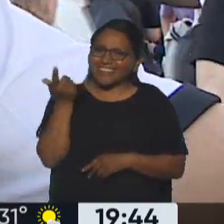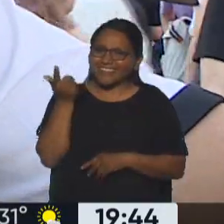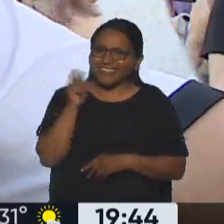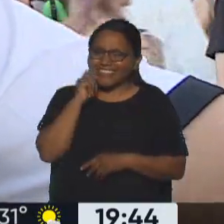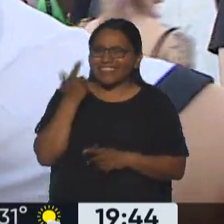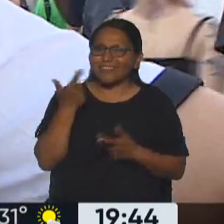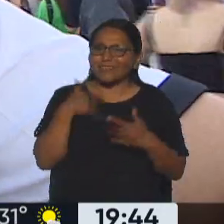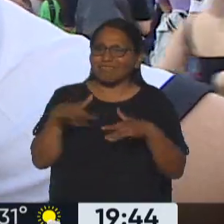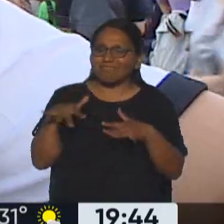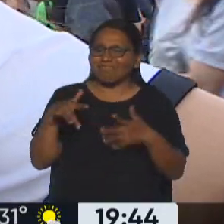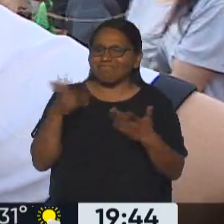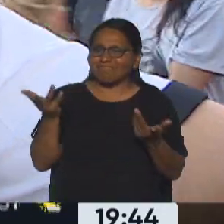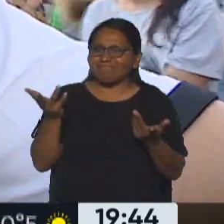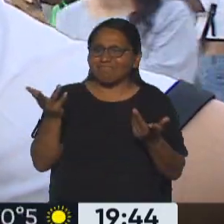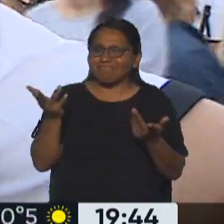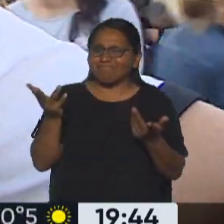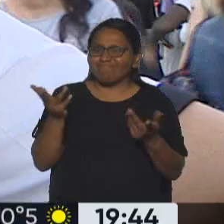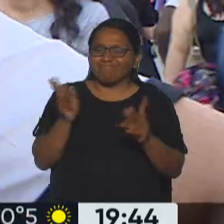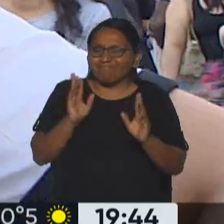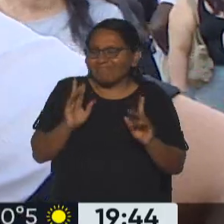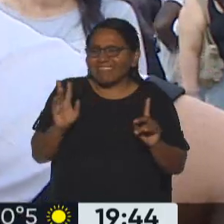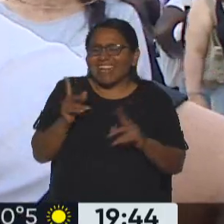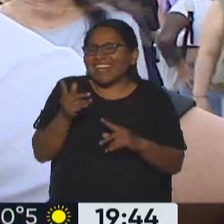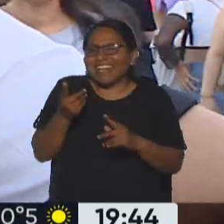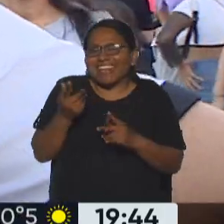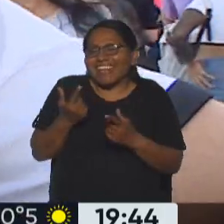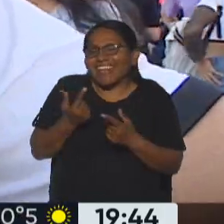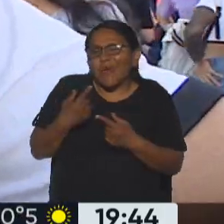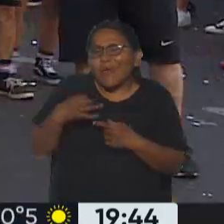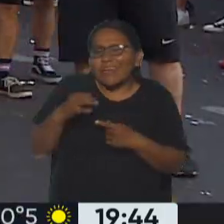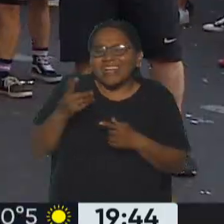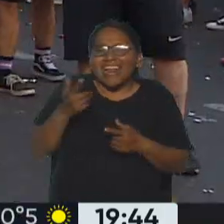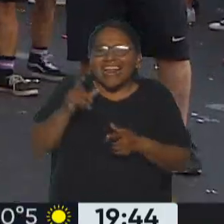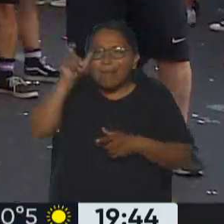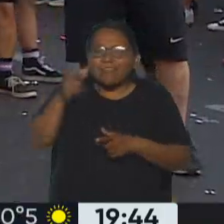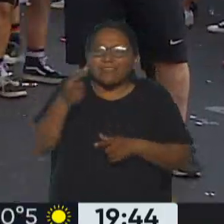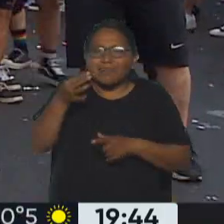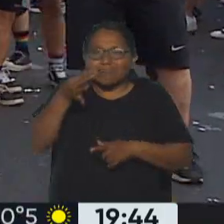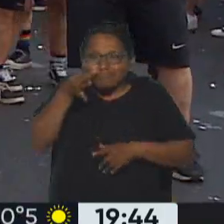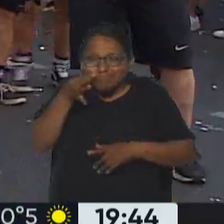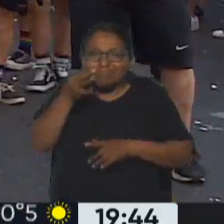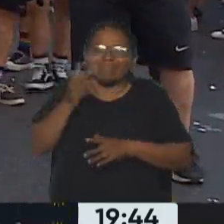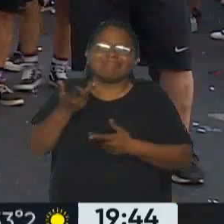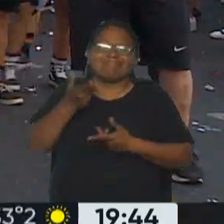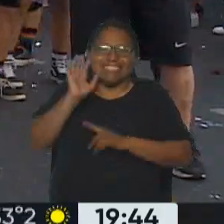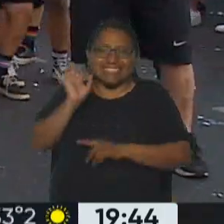Es lindo. Es una situación que solamente la vive quien la presencia, creo.